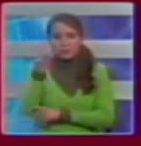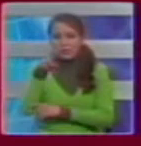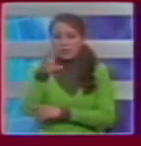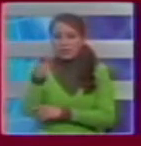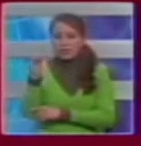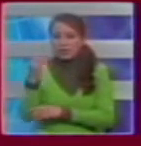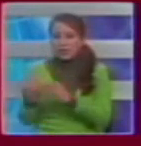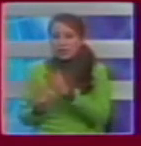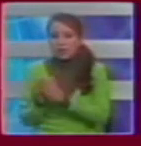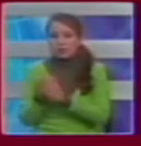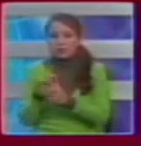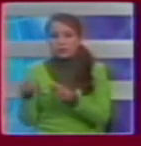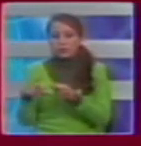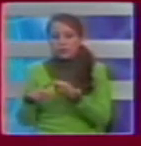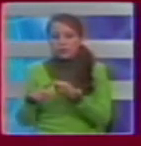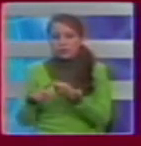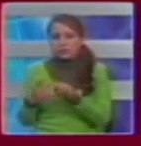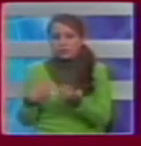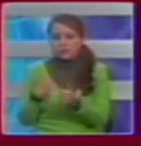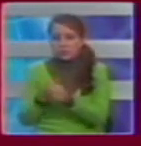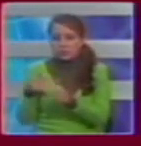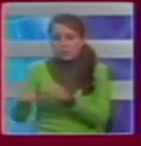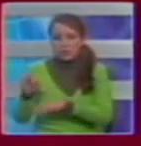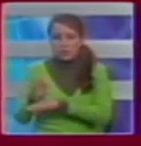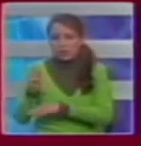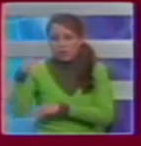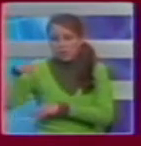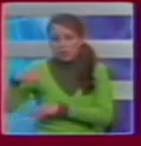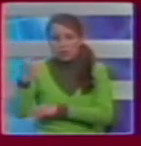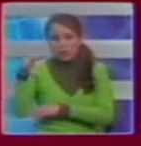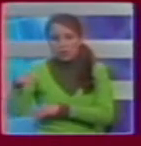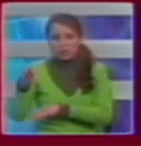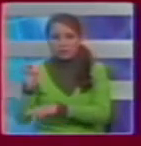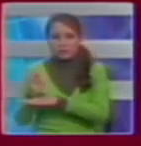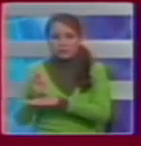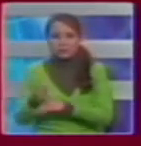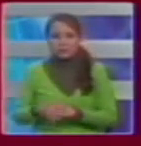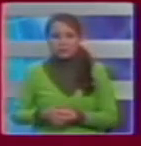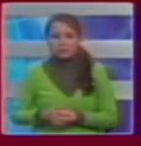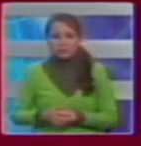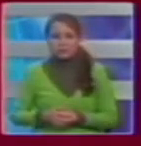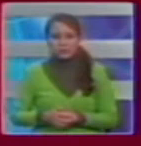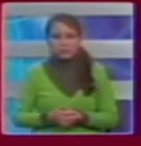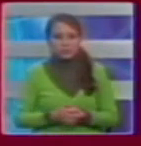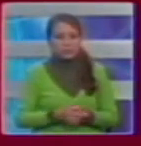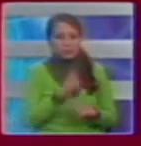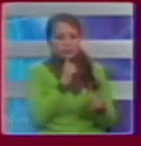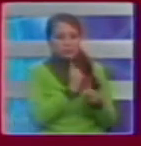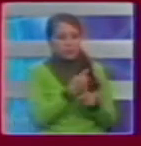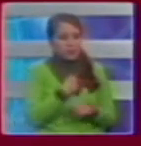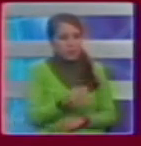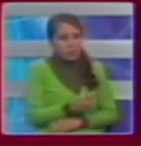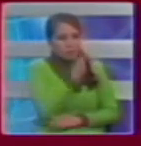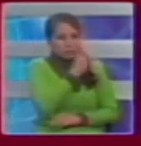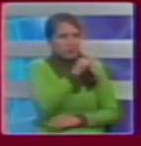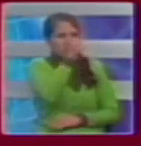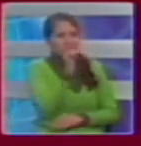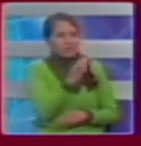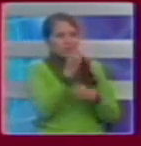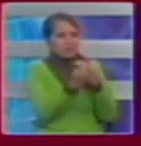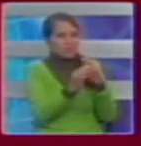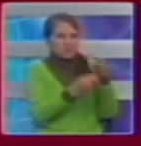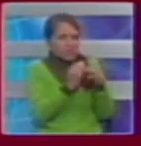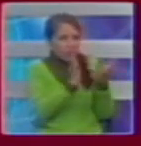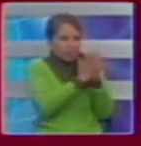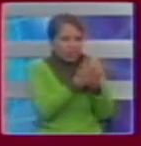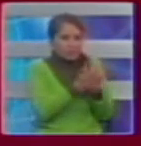nuestro país, o sea que solamente existen en Ecuador. Aquí, solo aquí. Solo en Ecuador, así es. Bueno, eso nos hace únicos. Nos hace únicos, así es. ¿Y